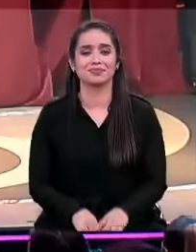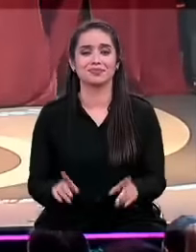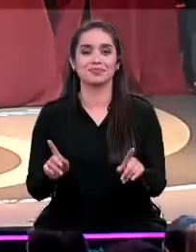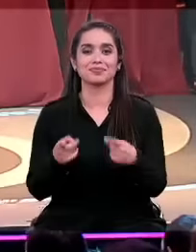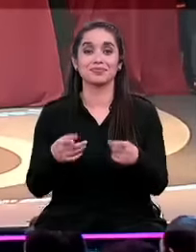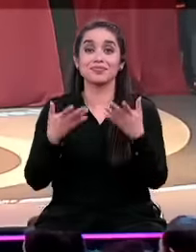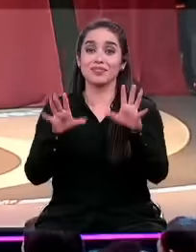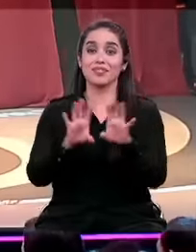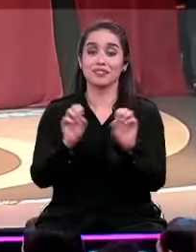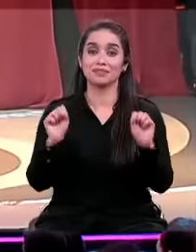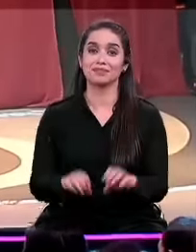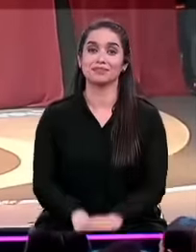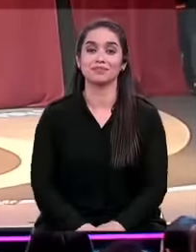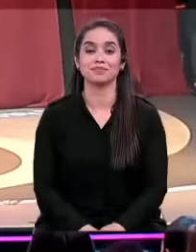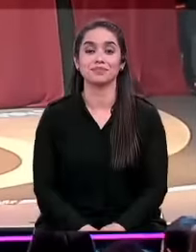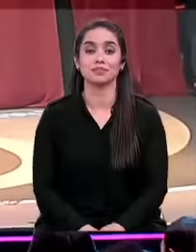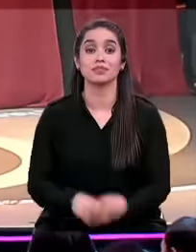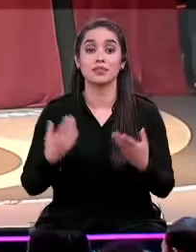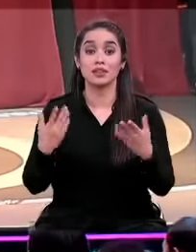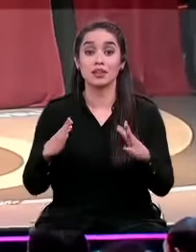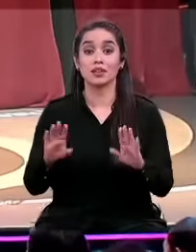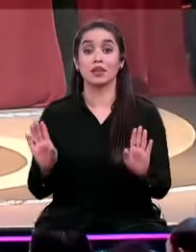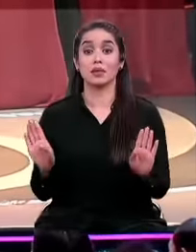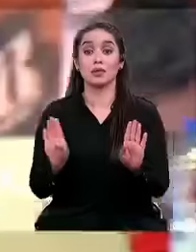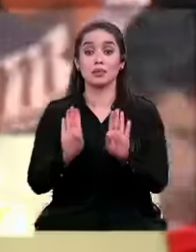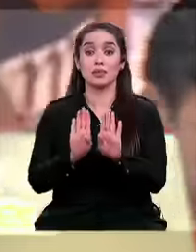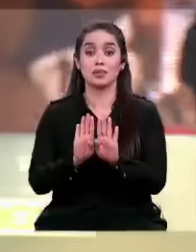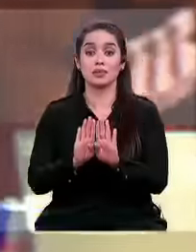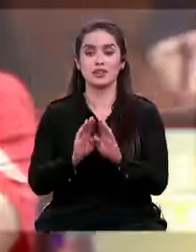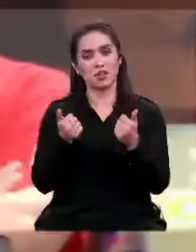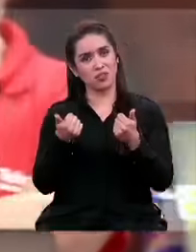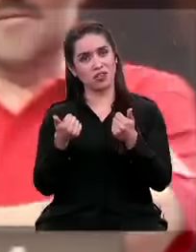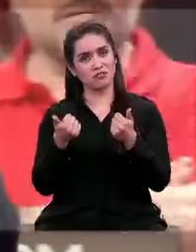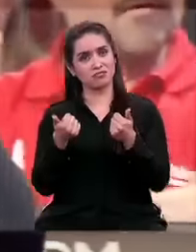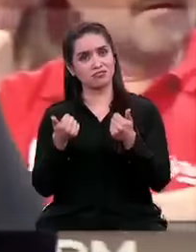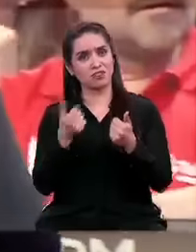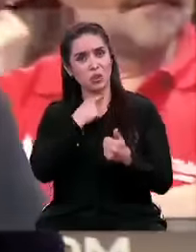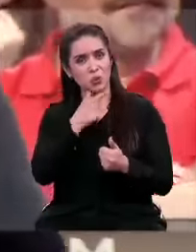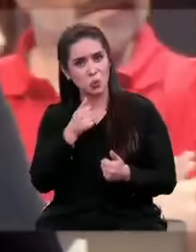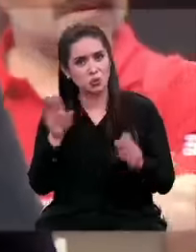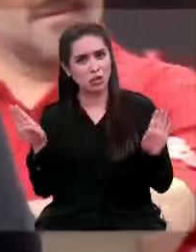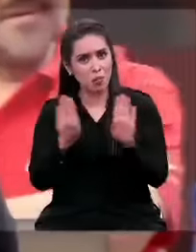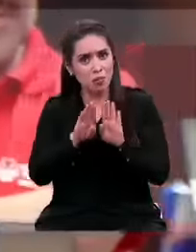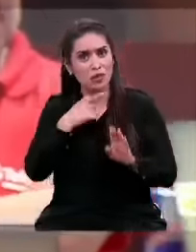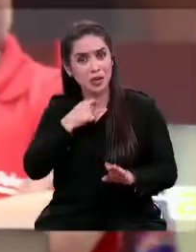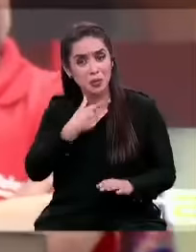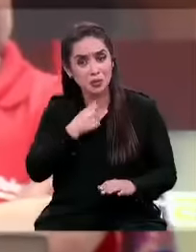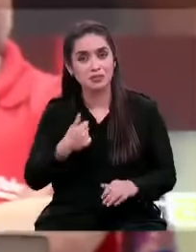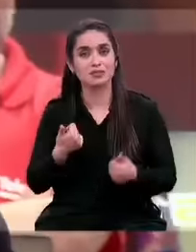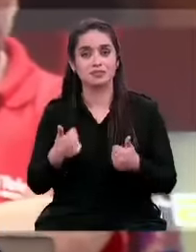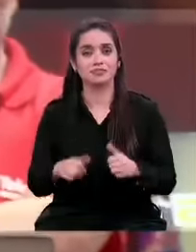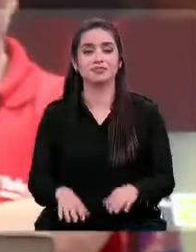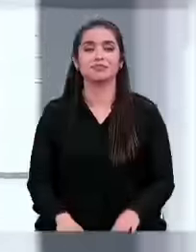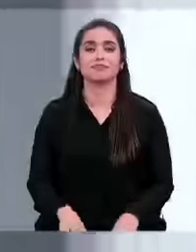Ya. Vamos con más muro en Teletón. ¿Está bueno el muro o no? ¡Vamos! ¡Muy bueno, vamos!